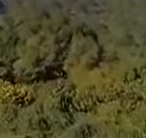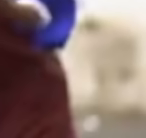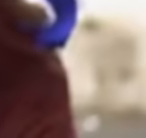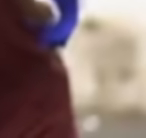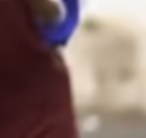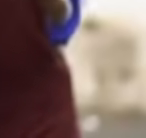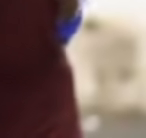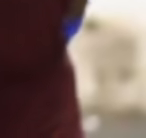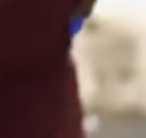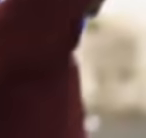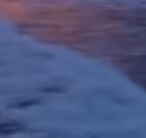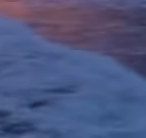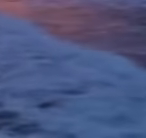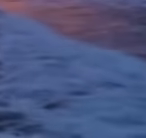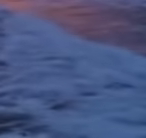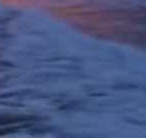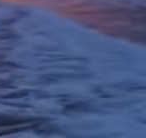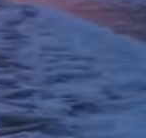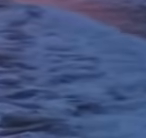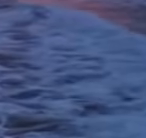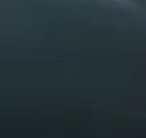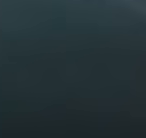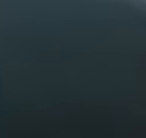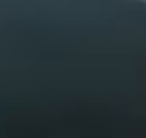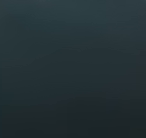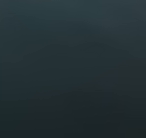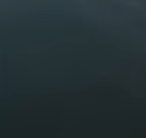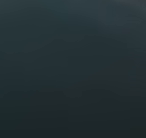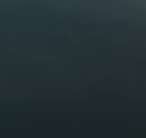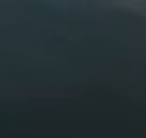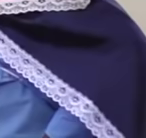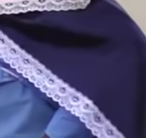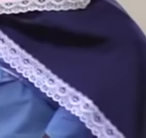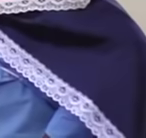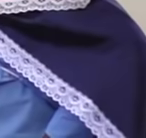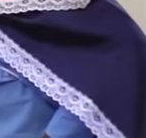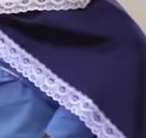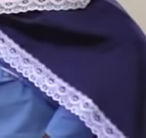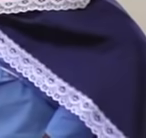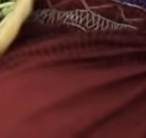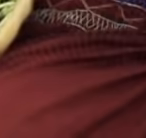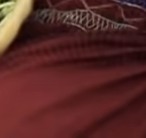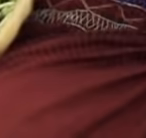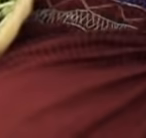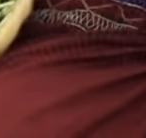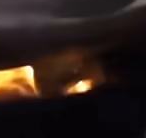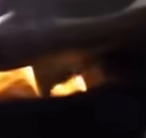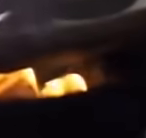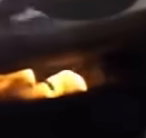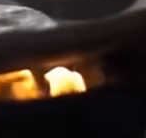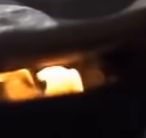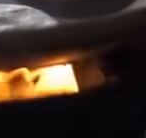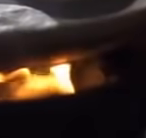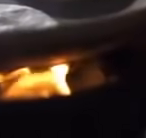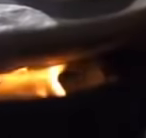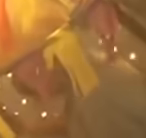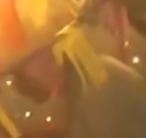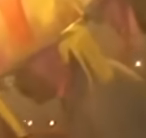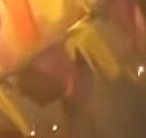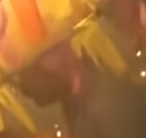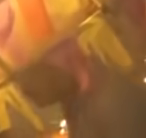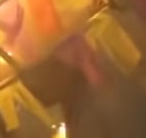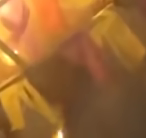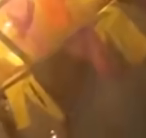Transmite el gobierno de El Salvador. Todos los canales y emisoras deben enlazarse a la cadena nacional de radio